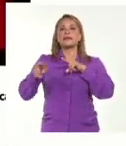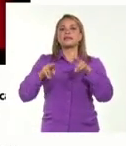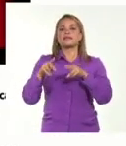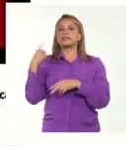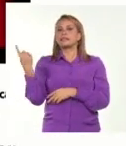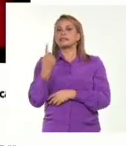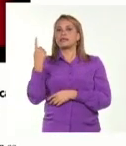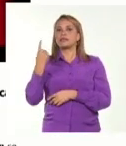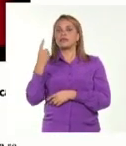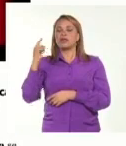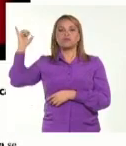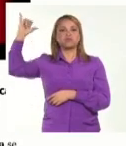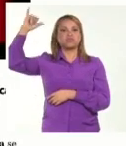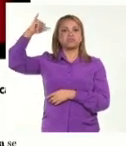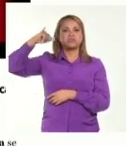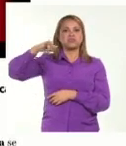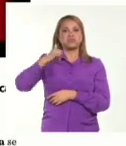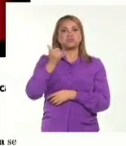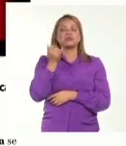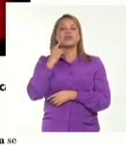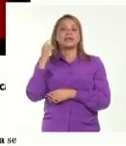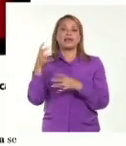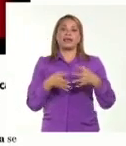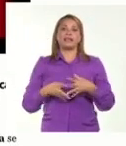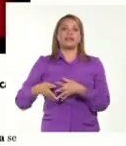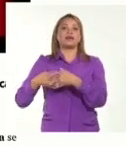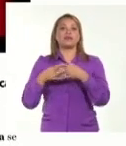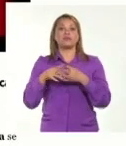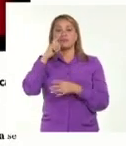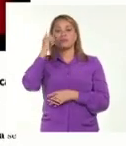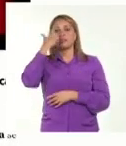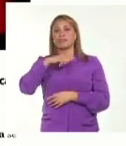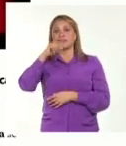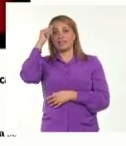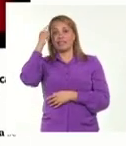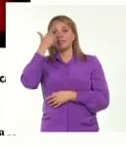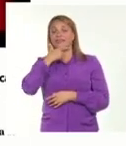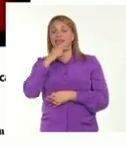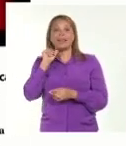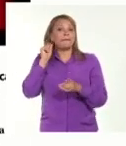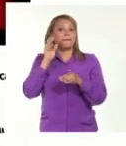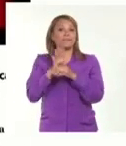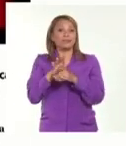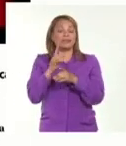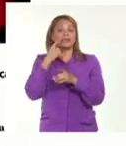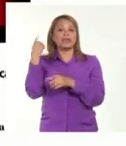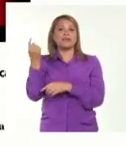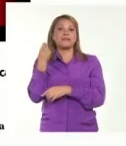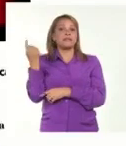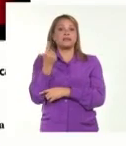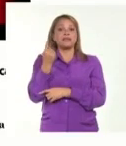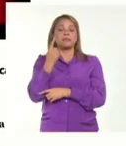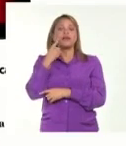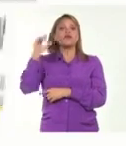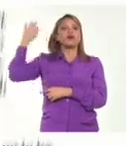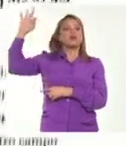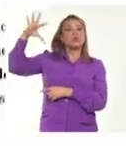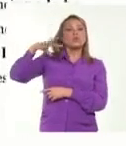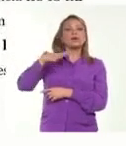de Aeronáutica y el Espacio de Estados Unidos, NASA, como la fuente que respaldaba la posibilidad de una tormenta